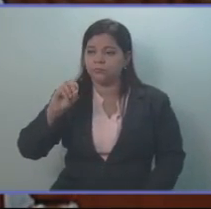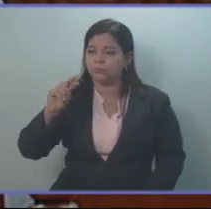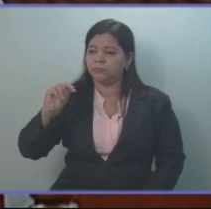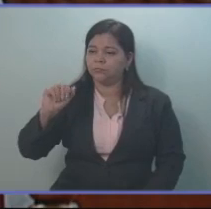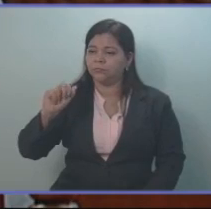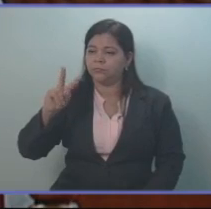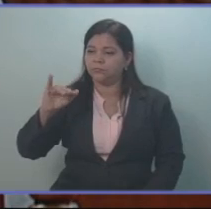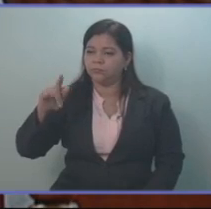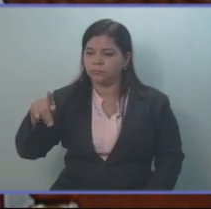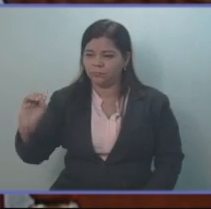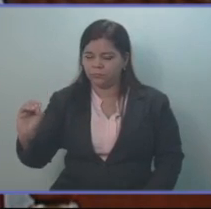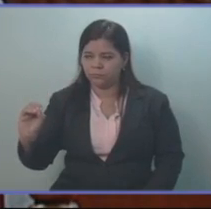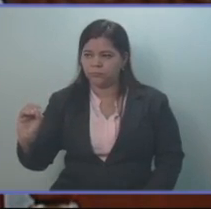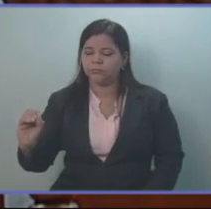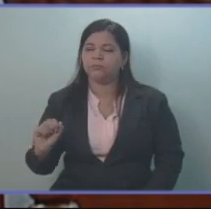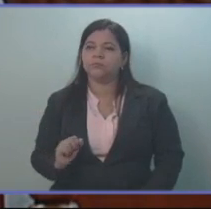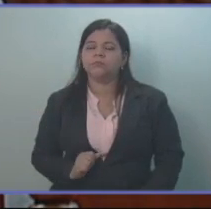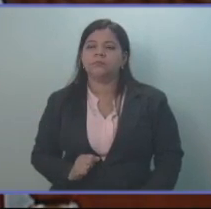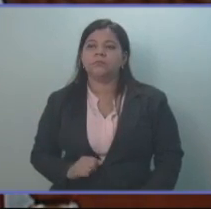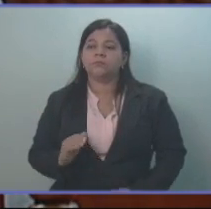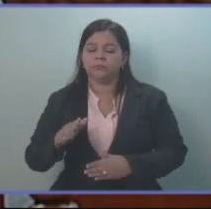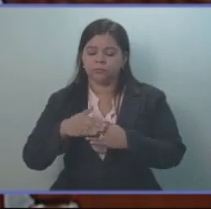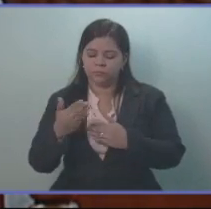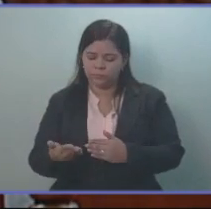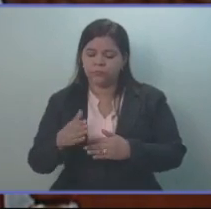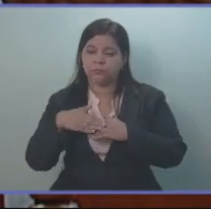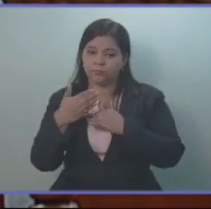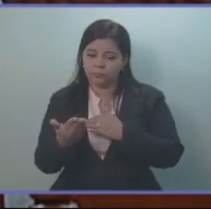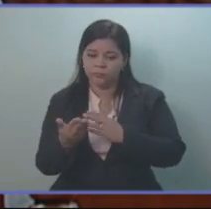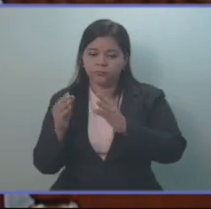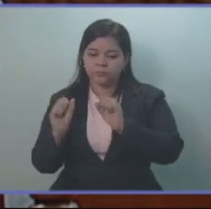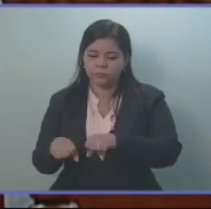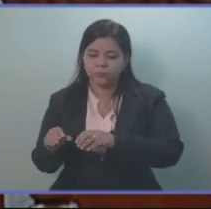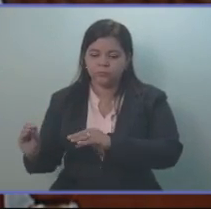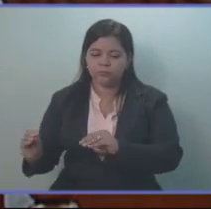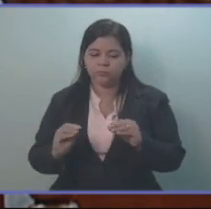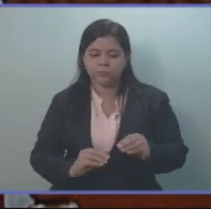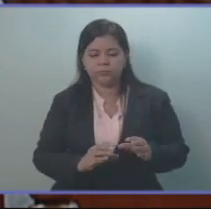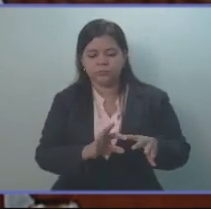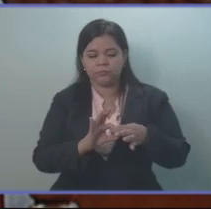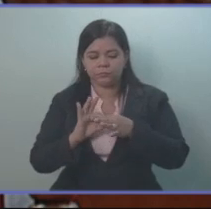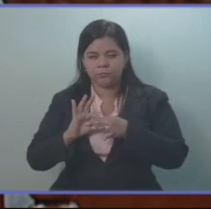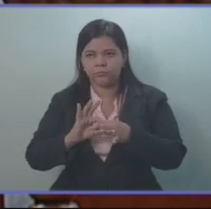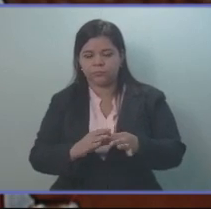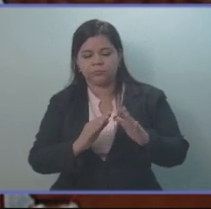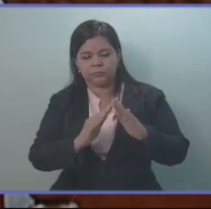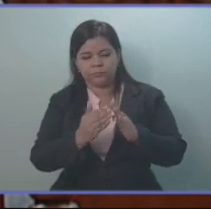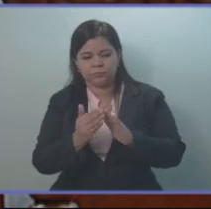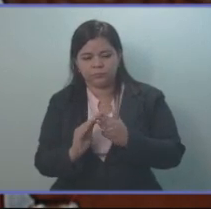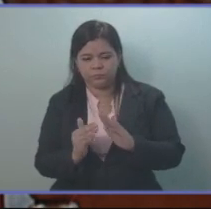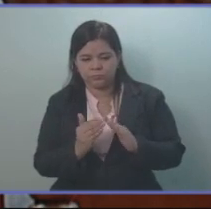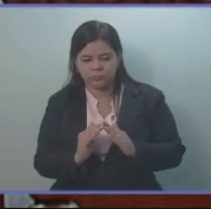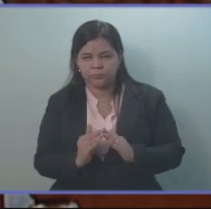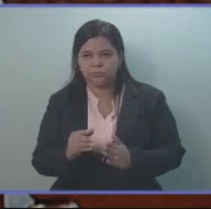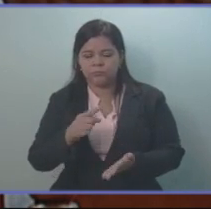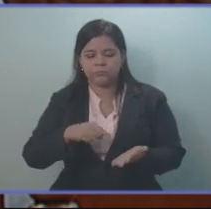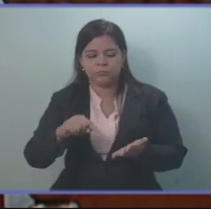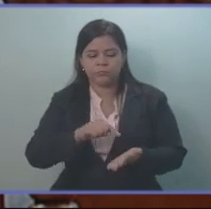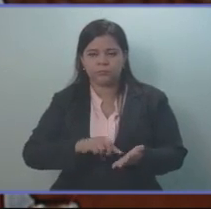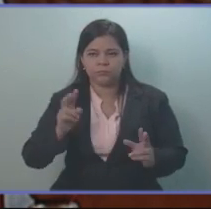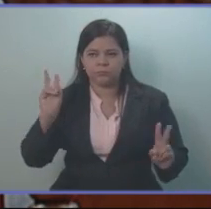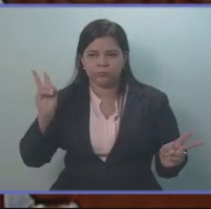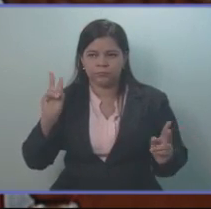Vivienda Popular y posteriormente su transferencia a las cooperativas de vivienda por ayuda mutua del Centro Histórico